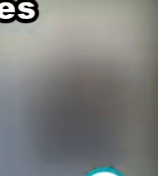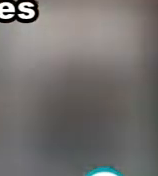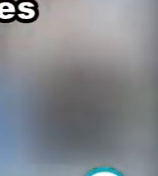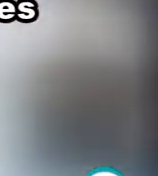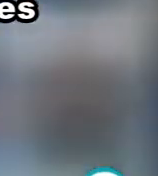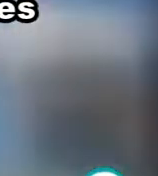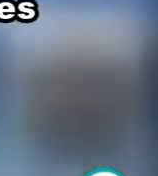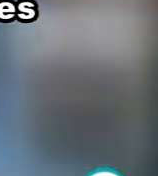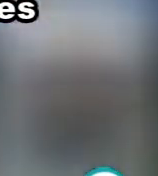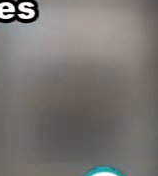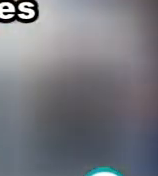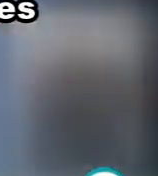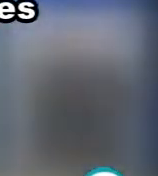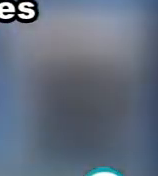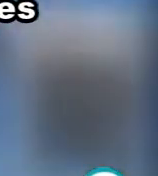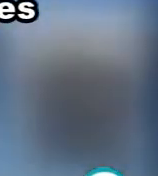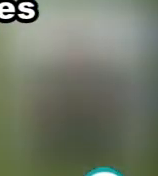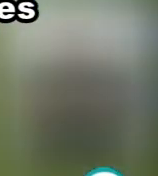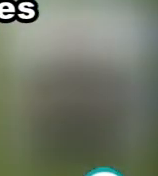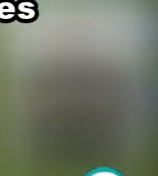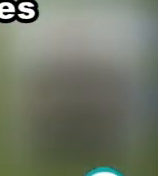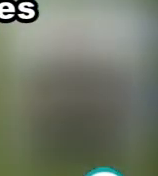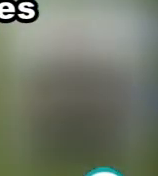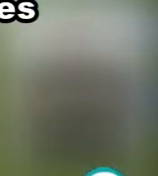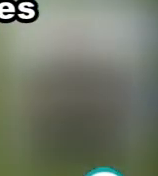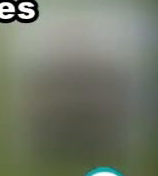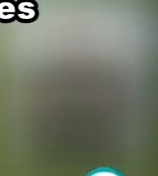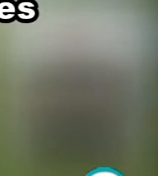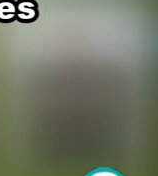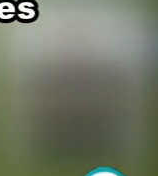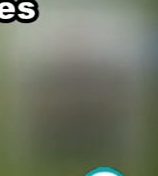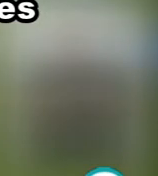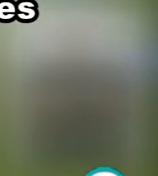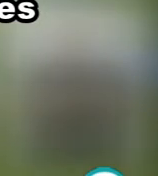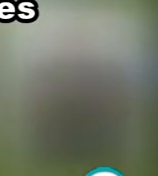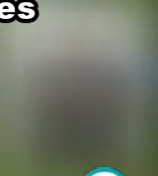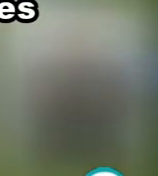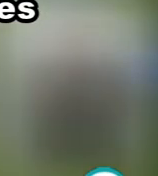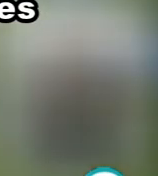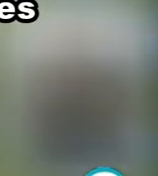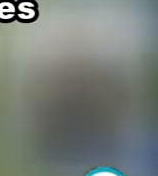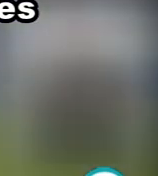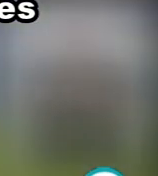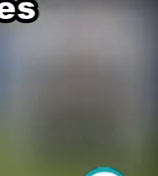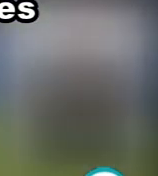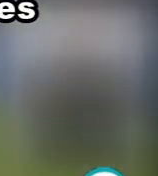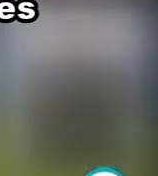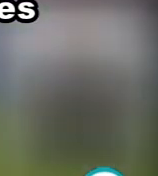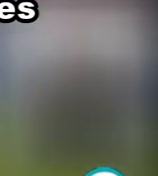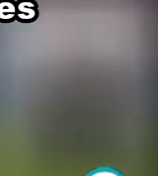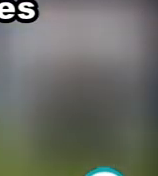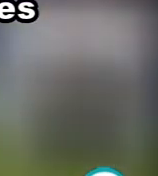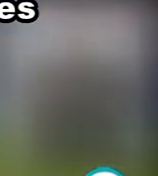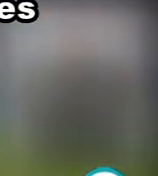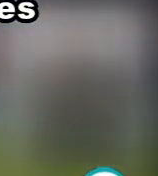alcanzar. Sí, yo creo que las miradas estaban puestas en ese partido y no vino muy bien que ganara, y sobre todo le vino muy